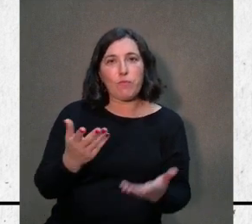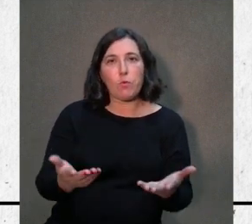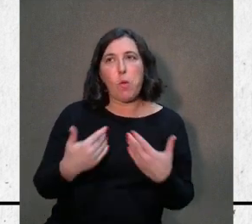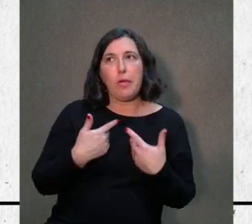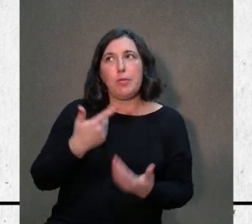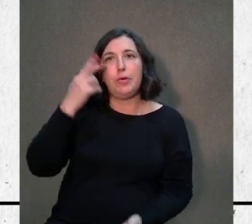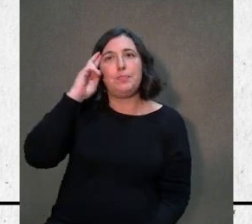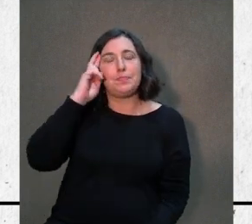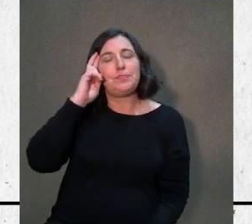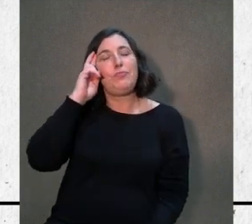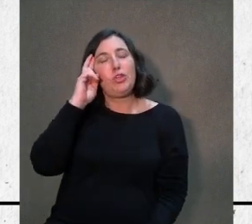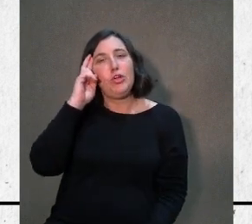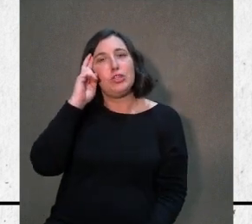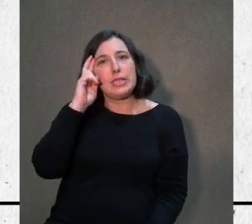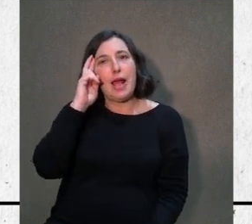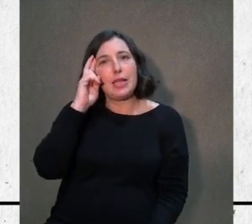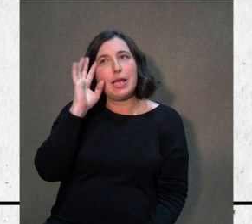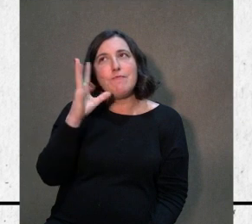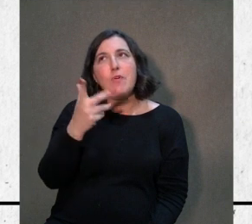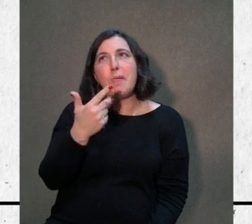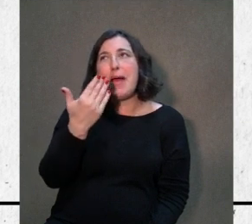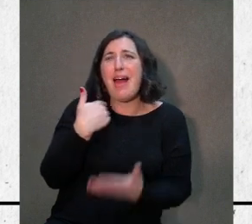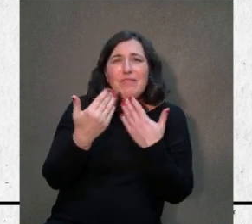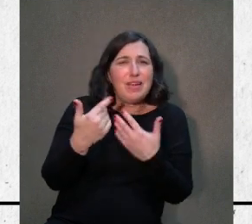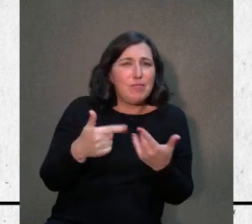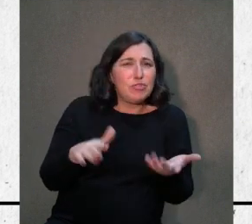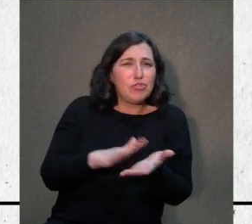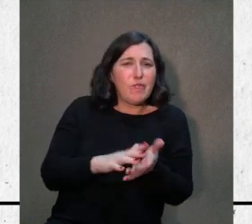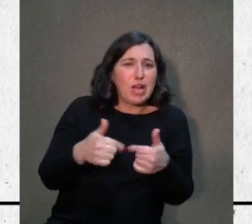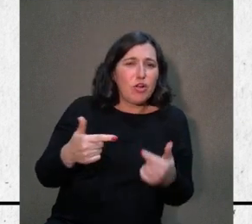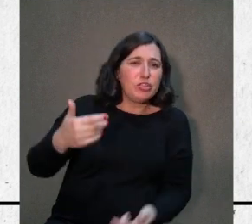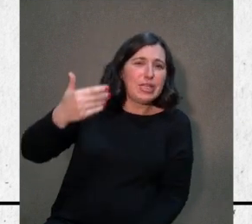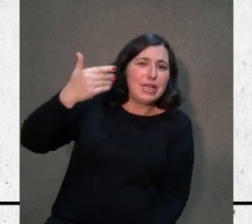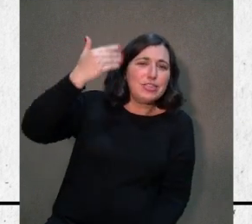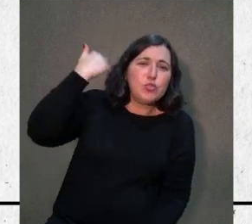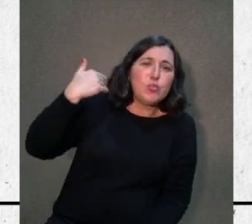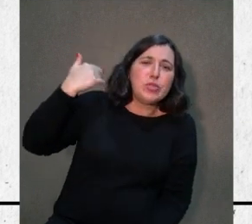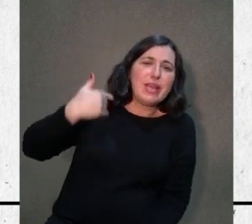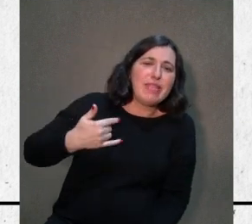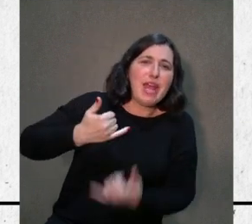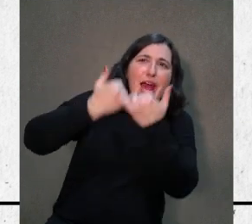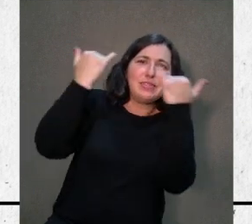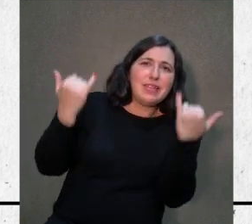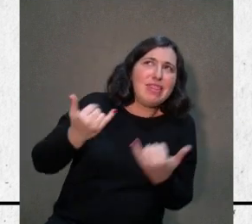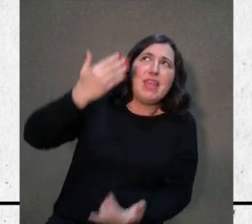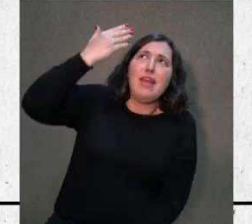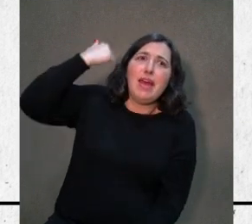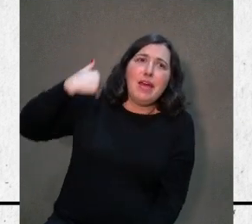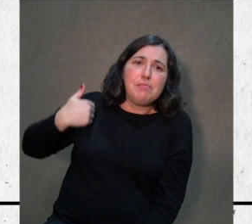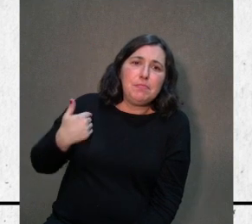Sí, es como que da mucha nostalgia, ¿no? Porque es como que si habláramos de algo que sucedió, que sucedía hace un